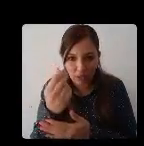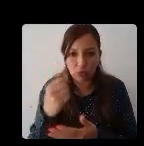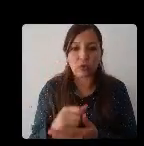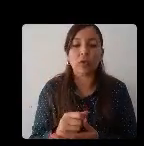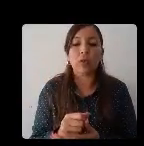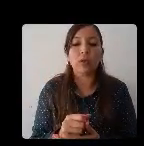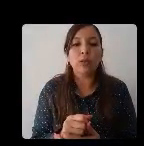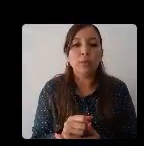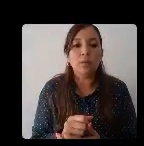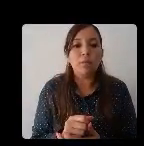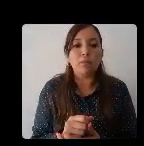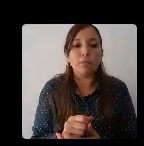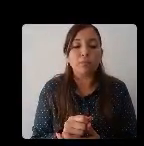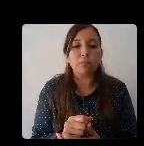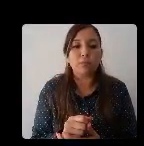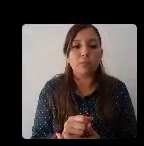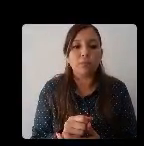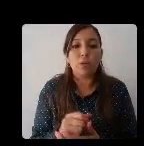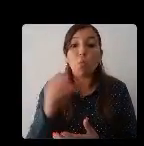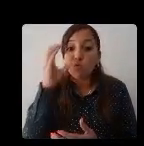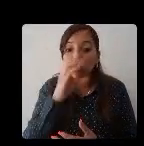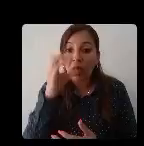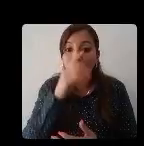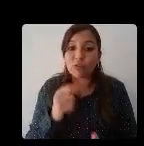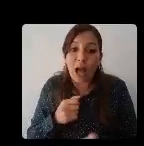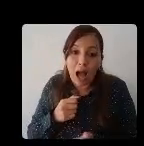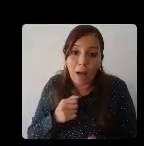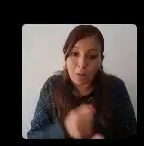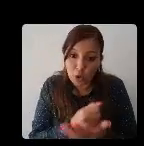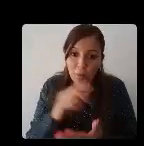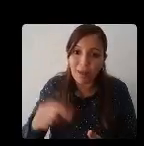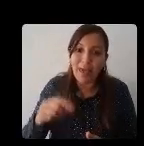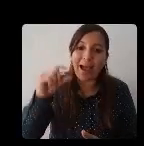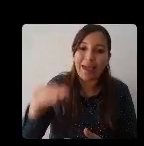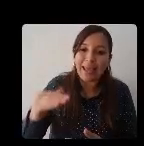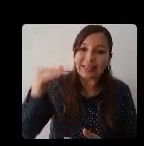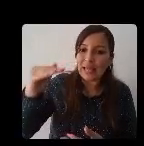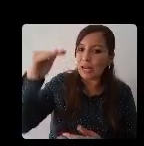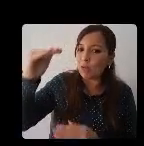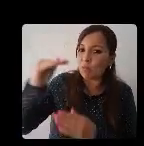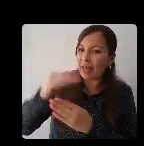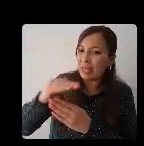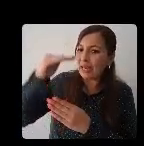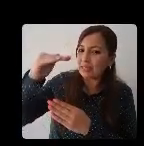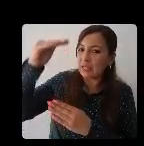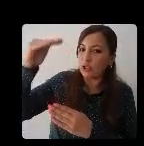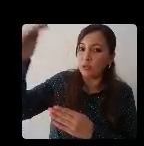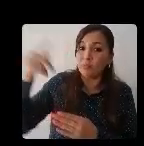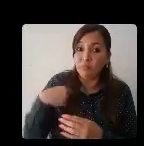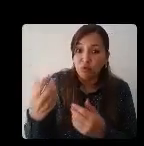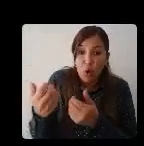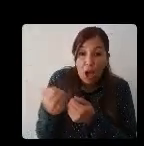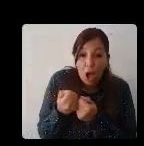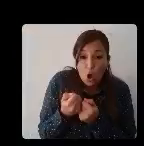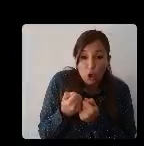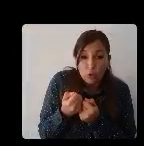Clara, wow, o sea, realmente felicitaciones y ando sorprendida porque ha sido un trabajo arduo, realmente, o sea, se notan